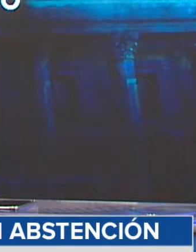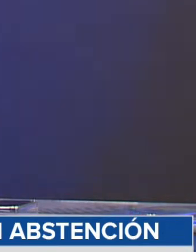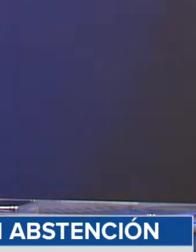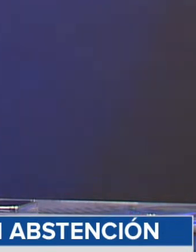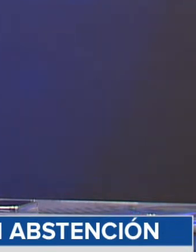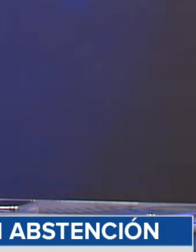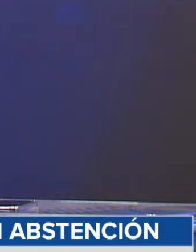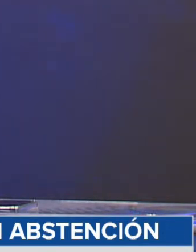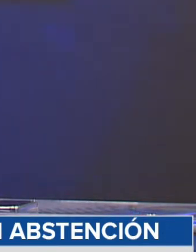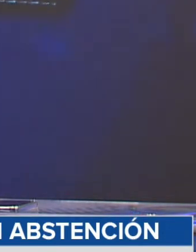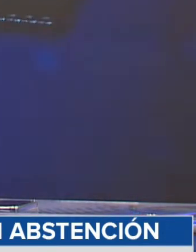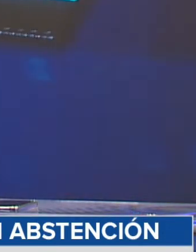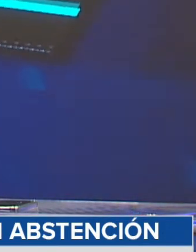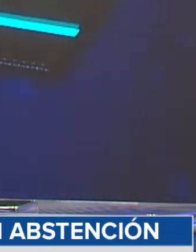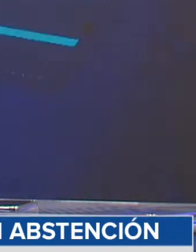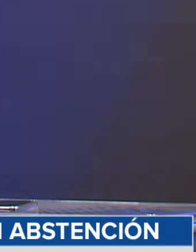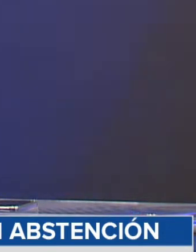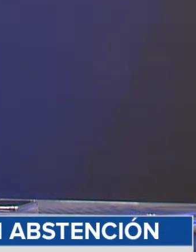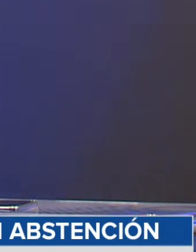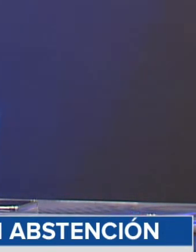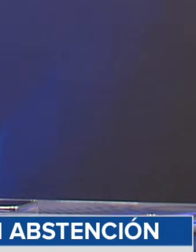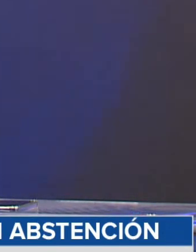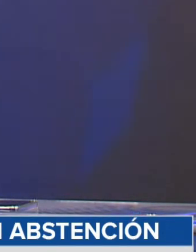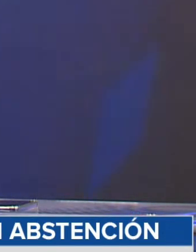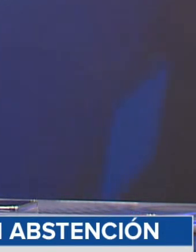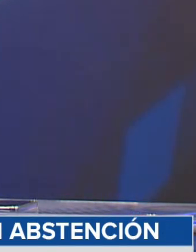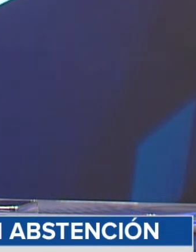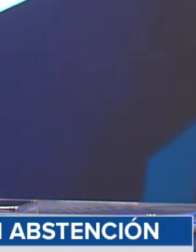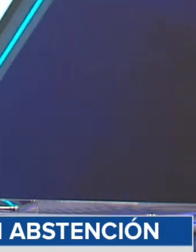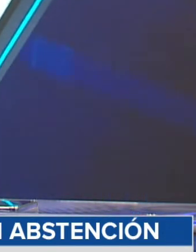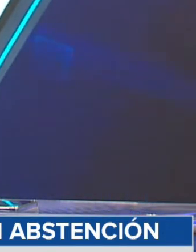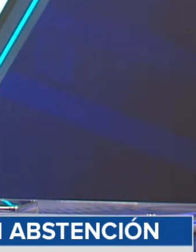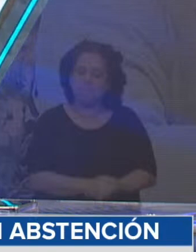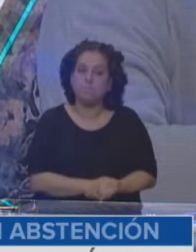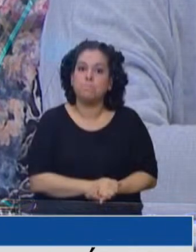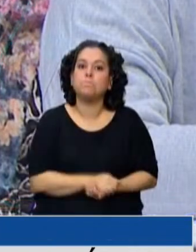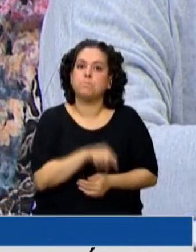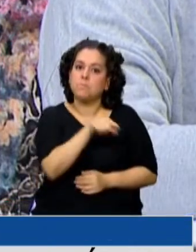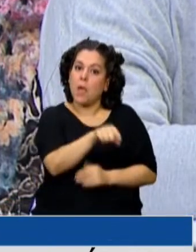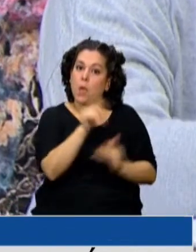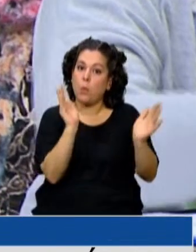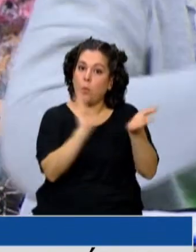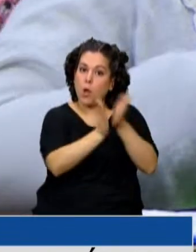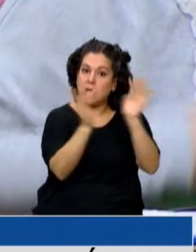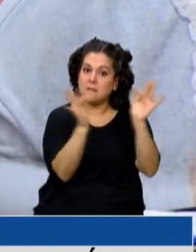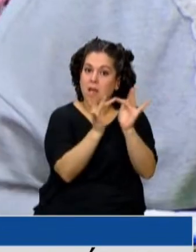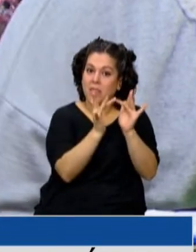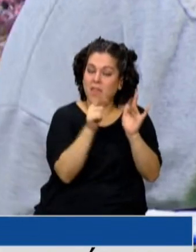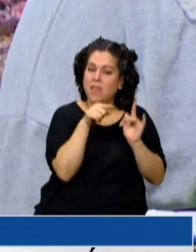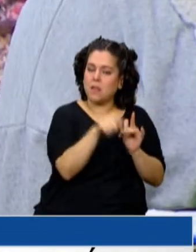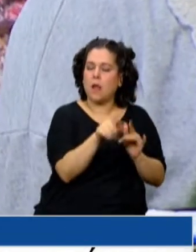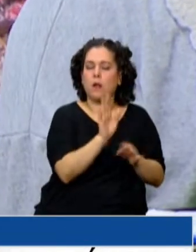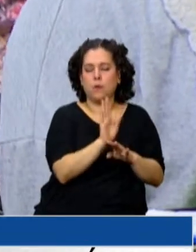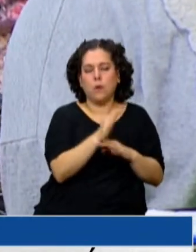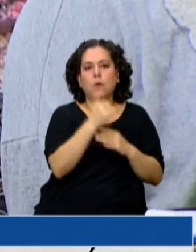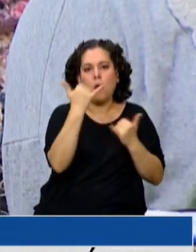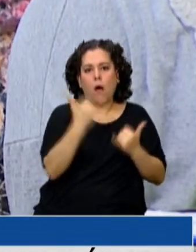es la diputada Silvana Ginocchio y vamos a ver qué decía al respecto. Una violencia que acumula